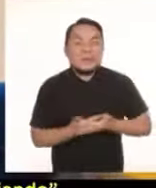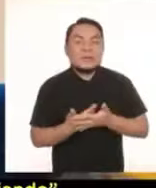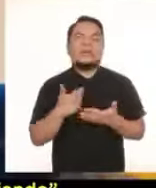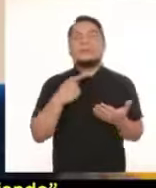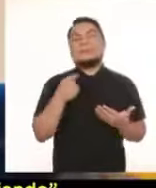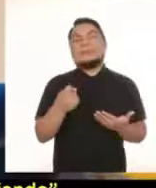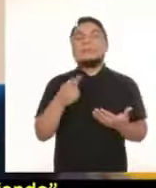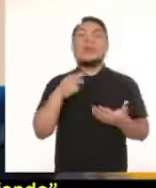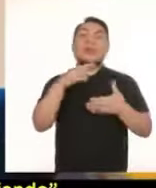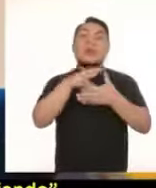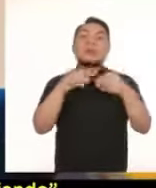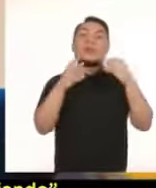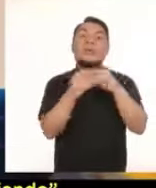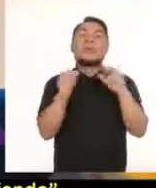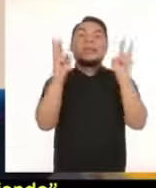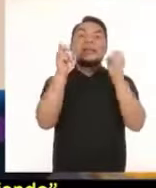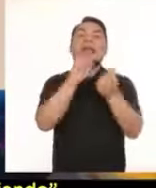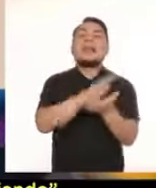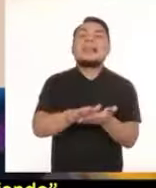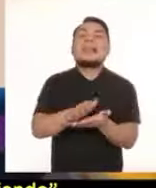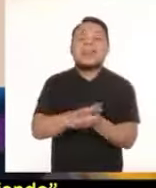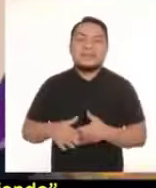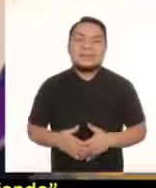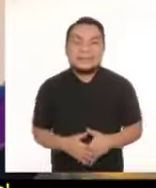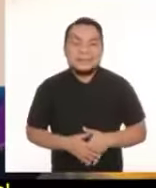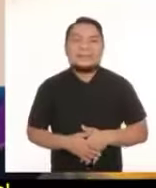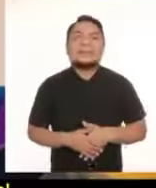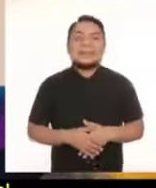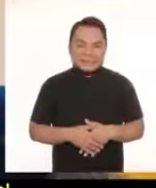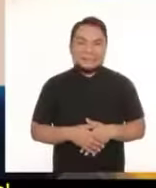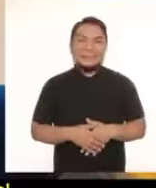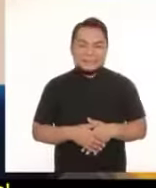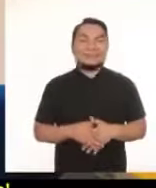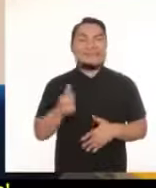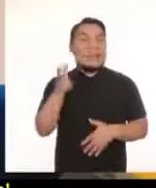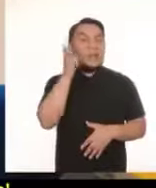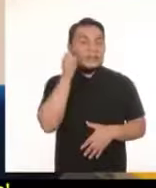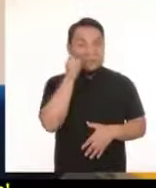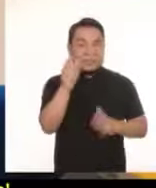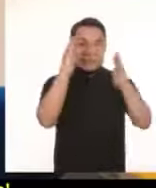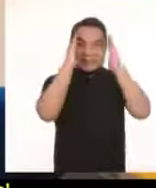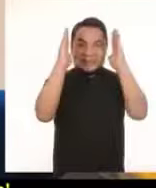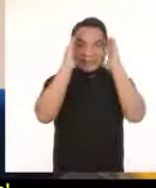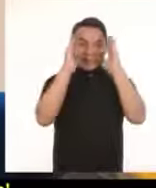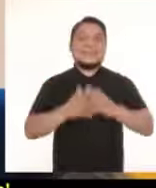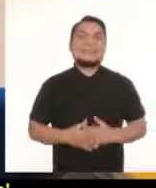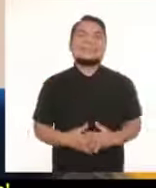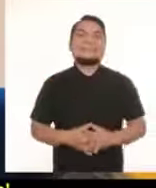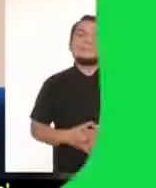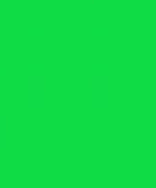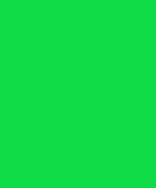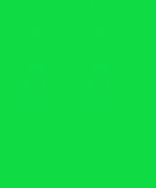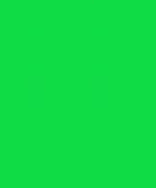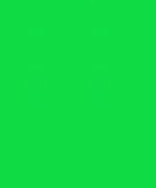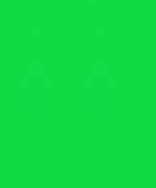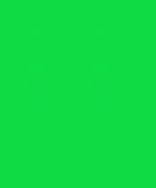de la historia llamada Limpiando. Uyarizun, escuchemos con atención.